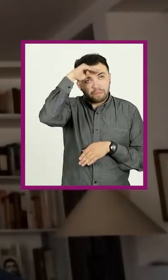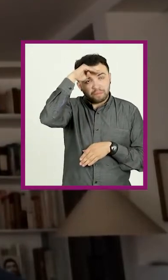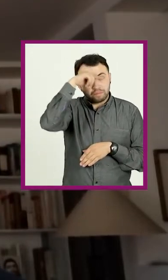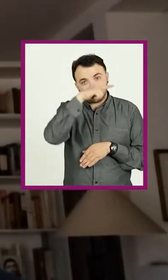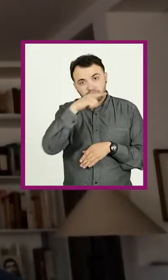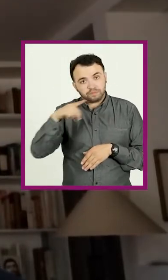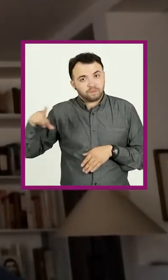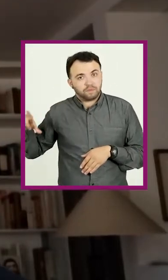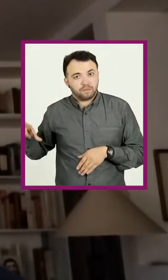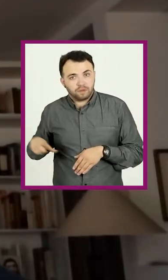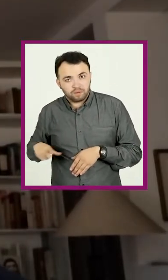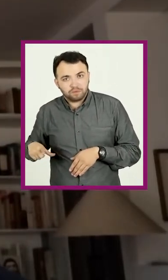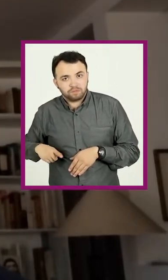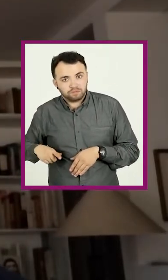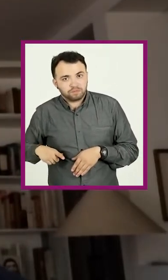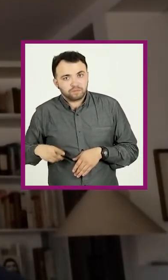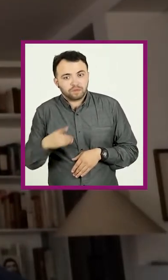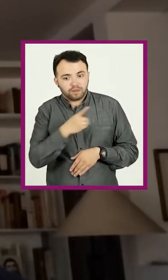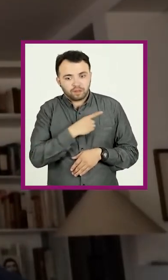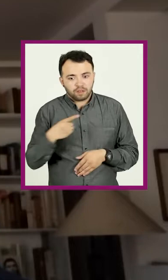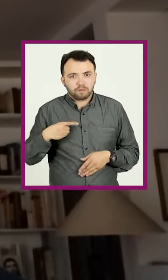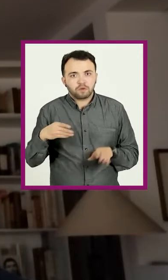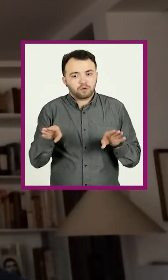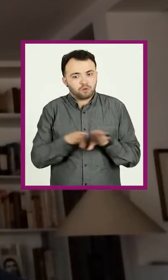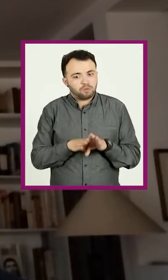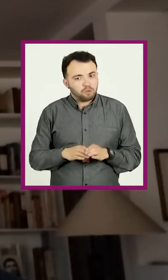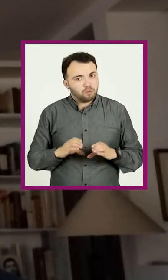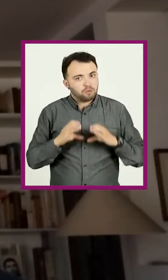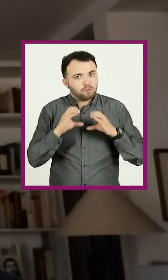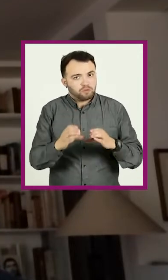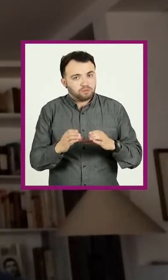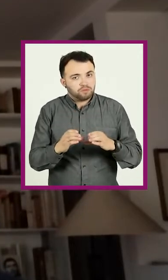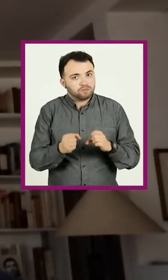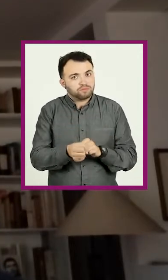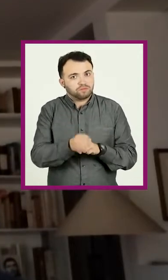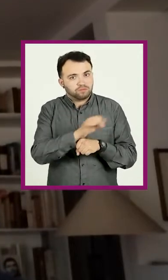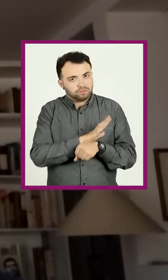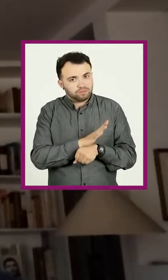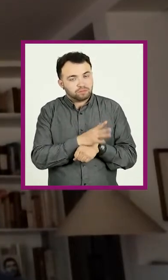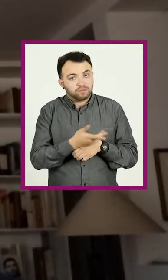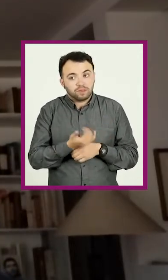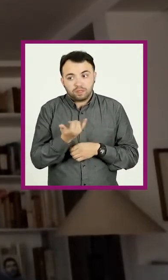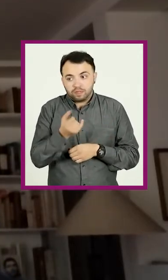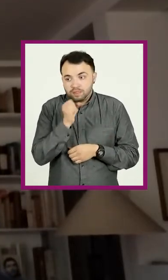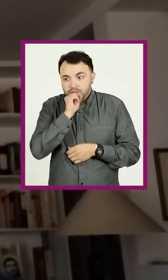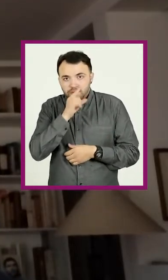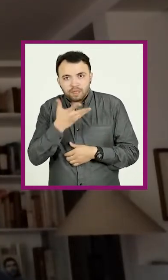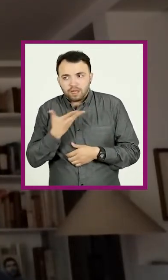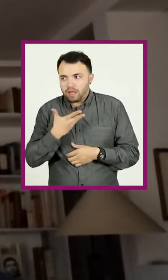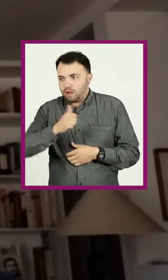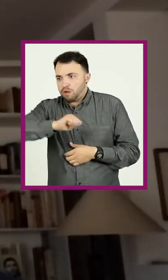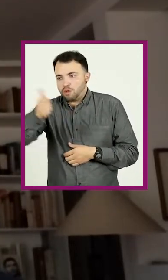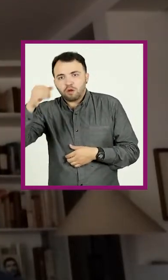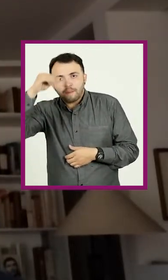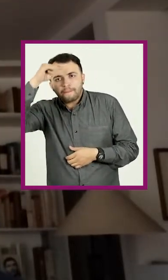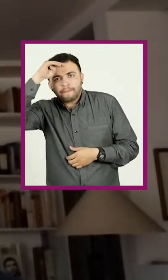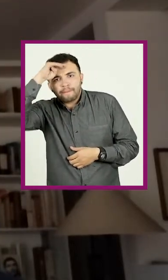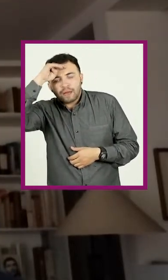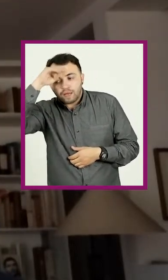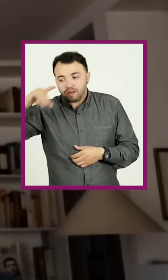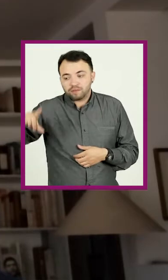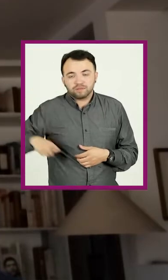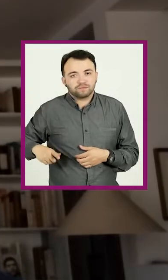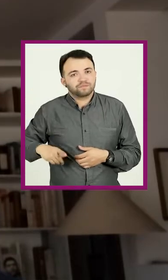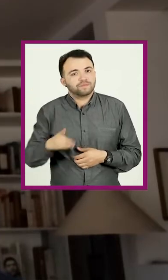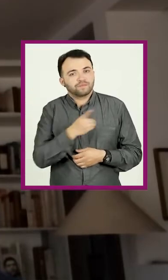podemos considerar que el Estado es benéfico y debe actuar en la pandemia, también hay